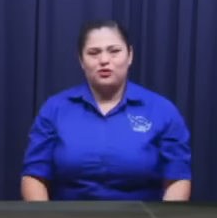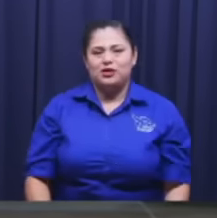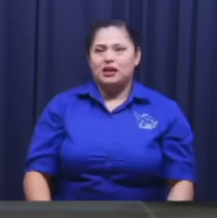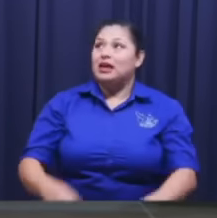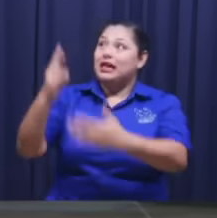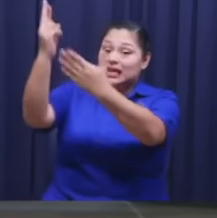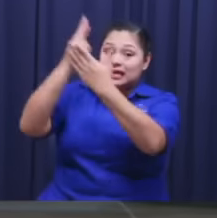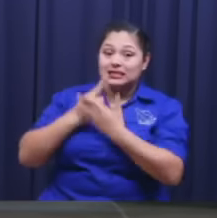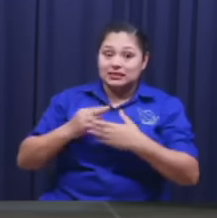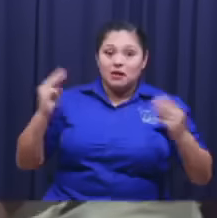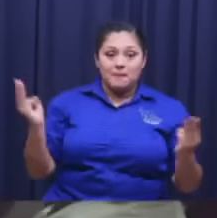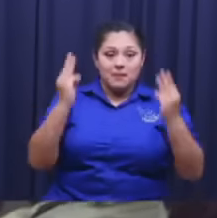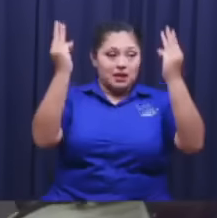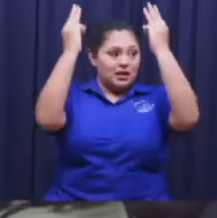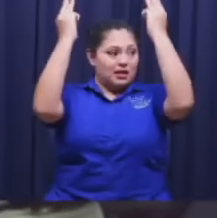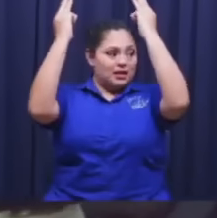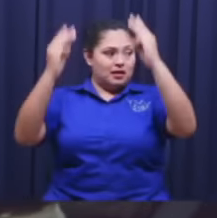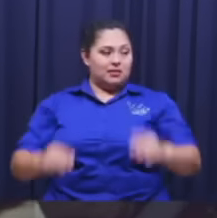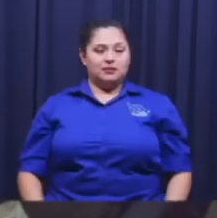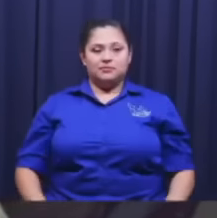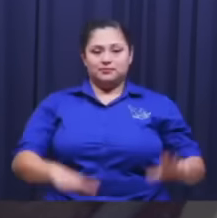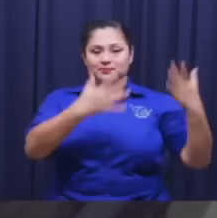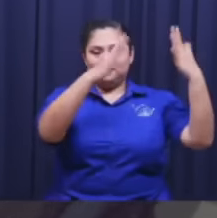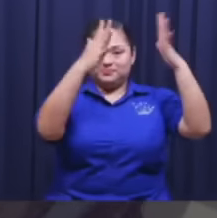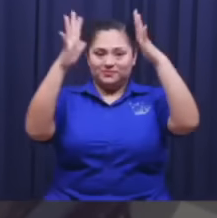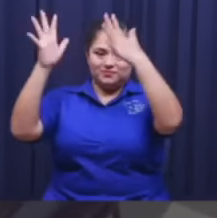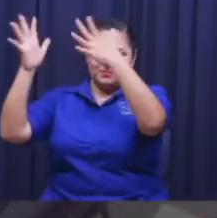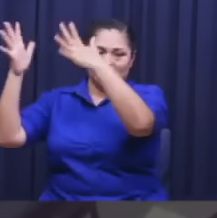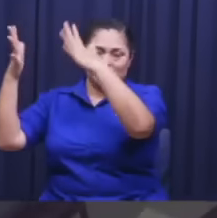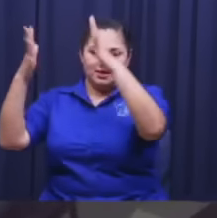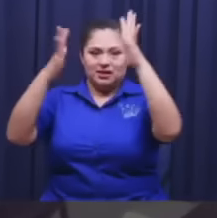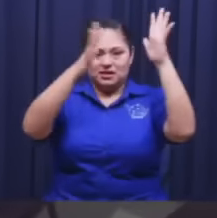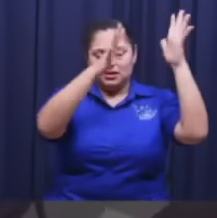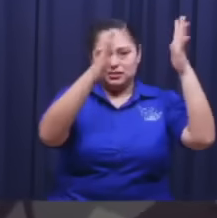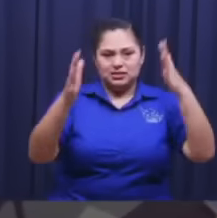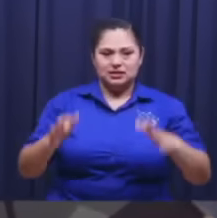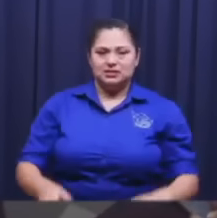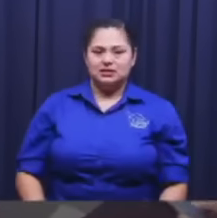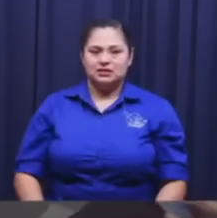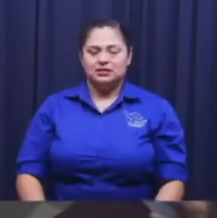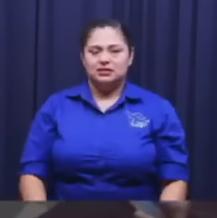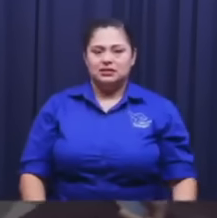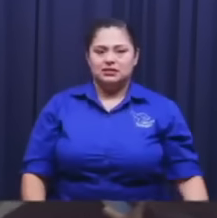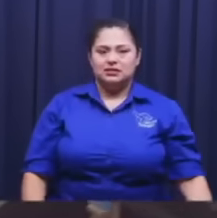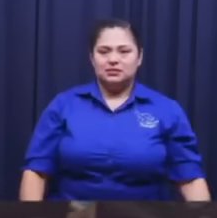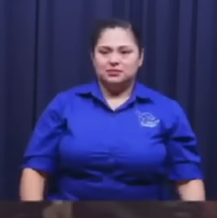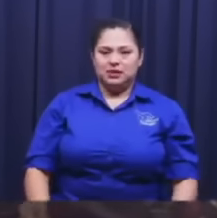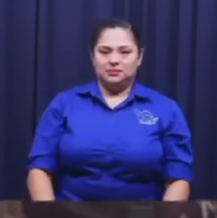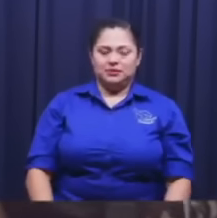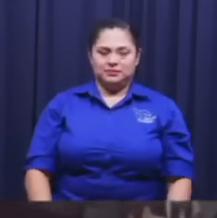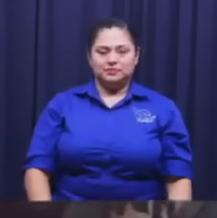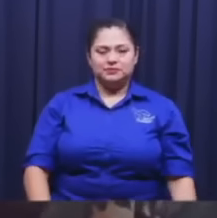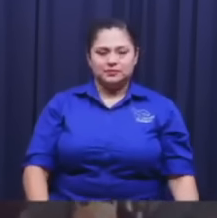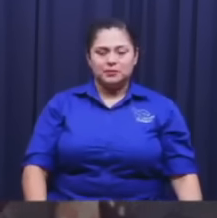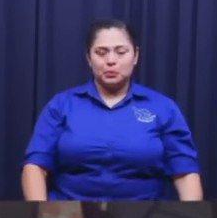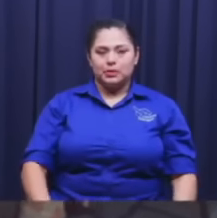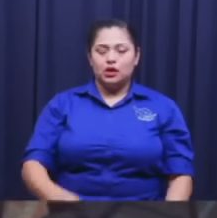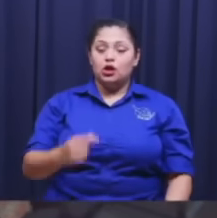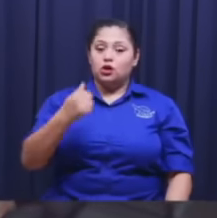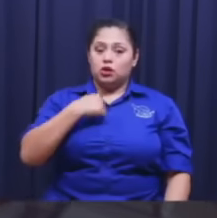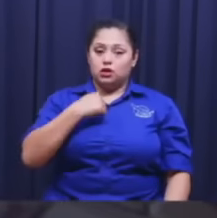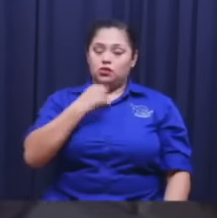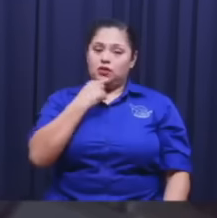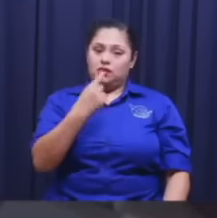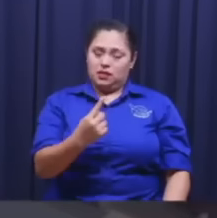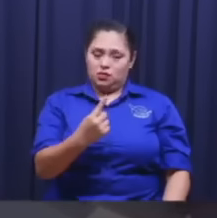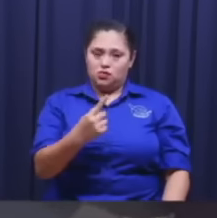La cosa no es sencilla. Definitivamente la explicación de esto que le estoy diciendo no es